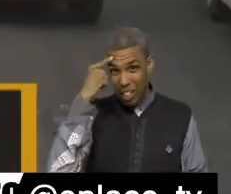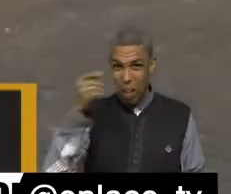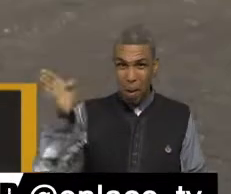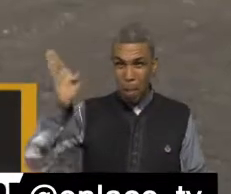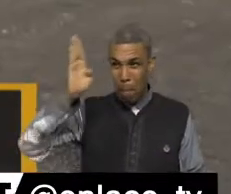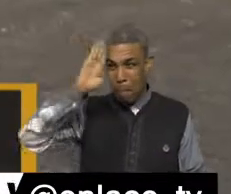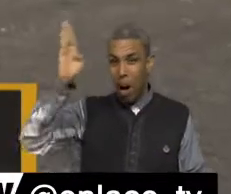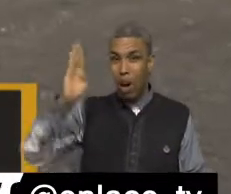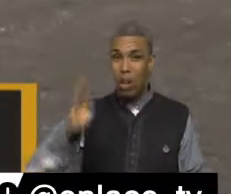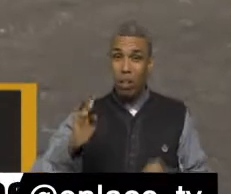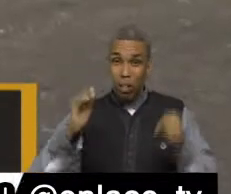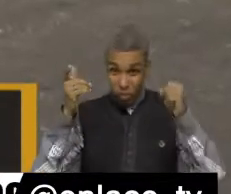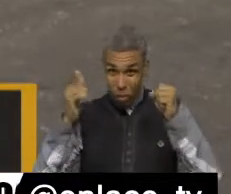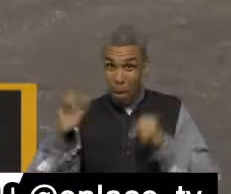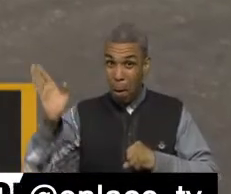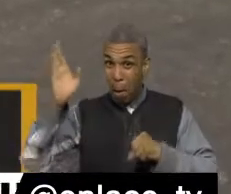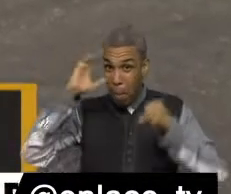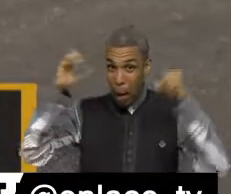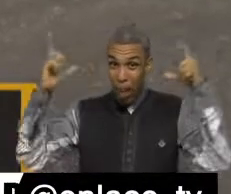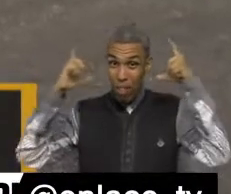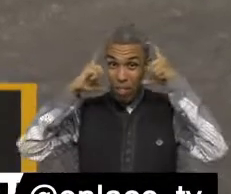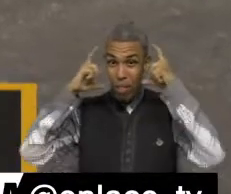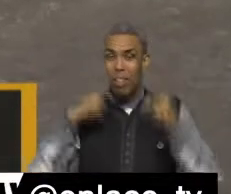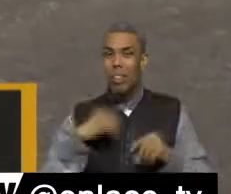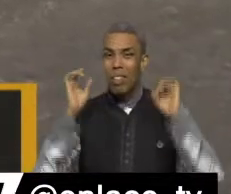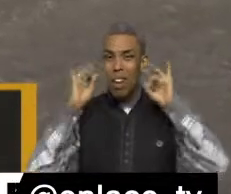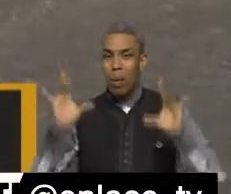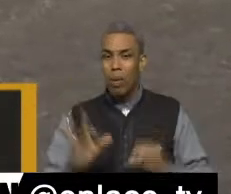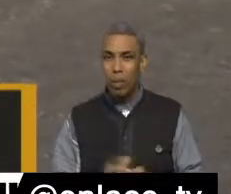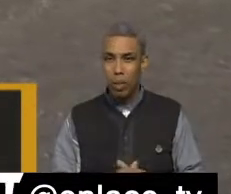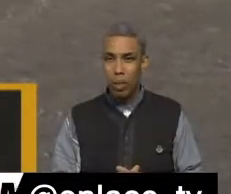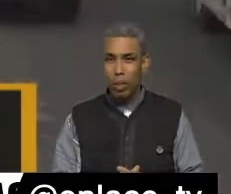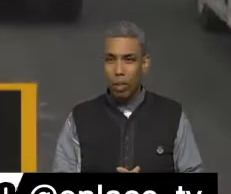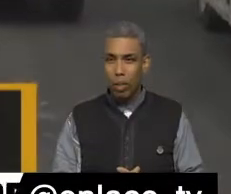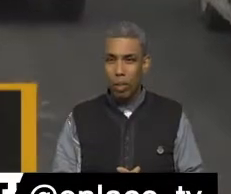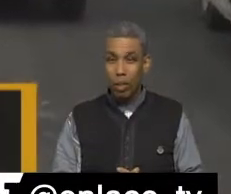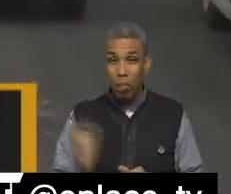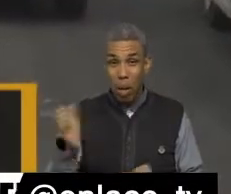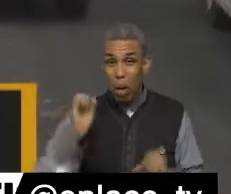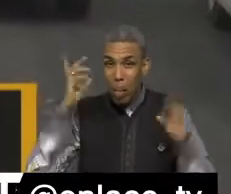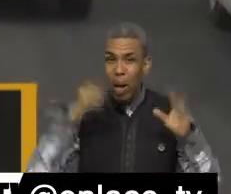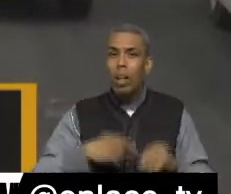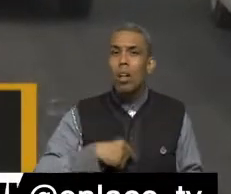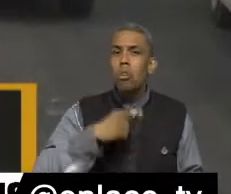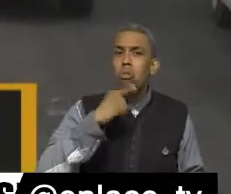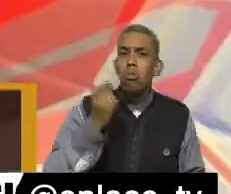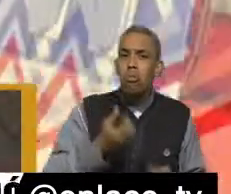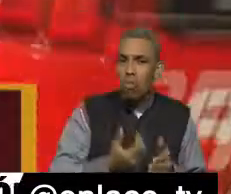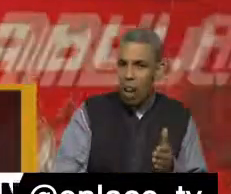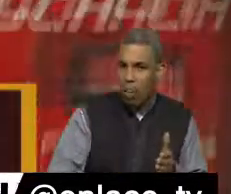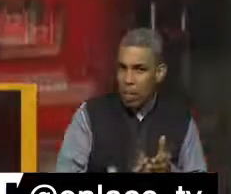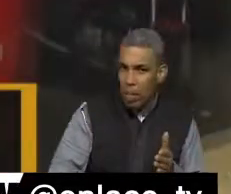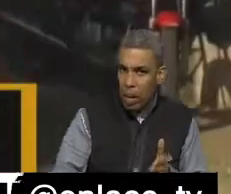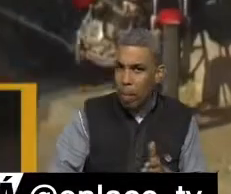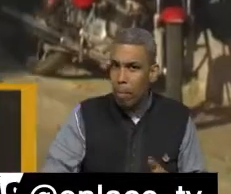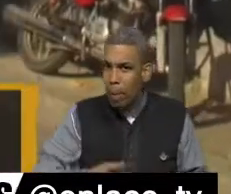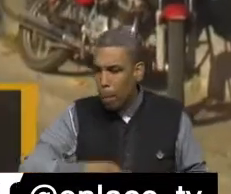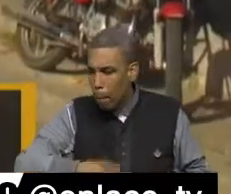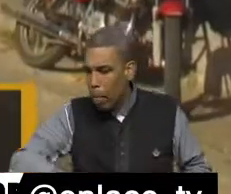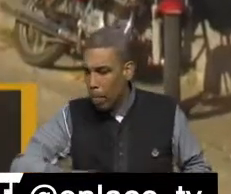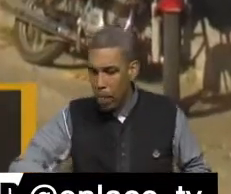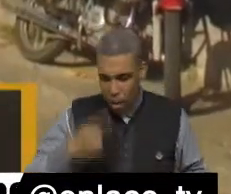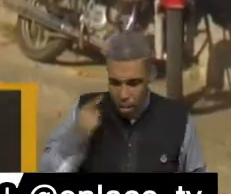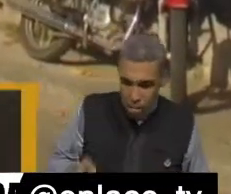claro, vea, evidencia. Todo eso se le derramó la sangre, todo va bien grave para el hospital. Este es el momento en el